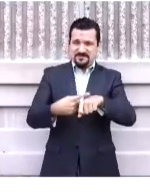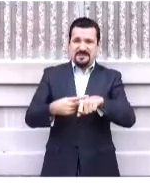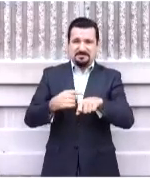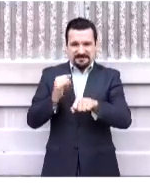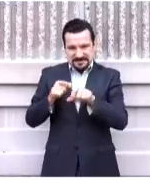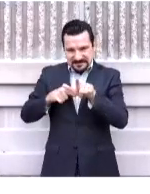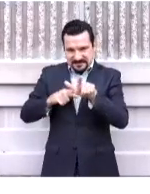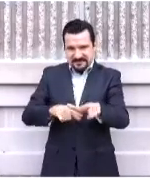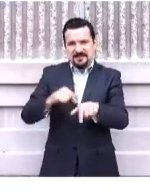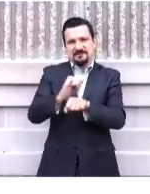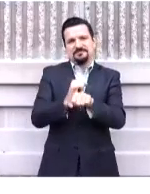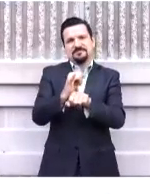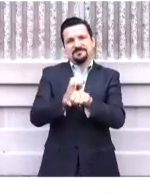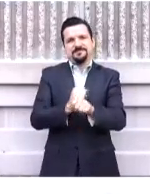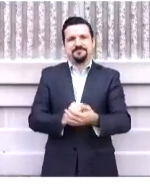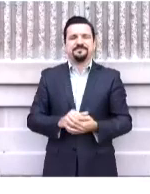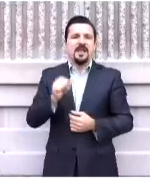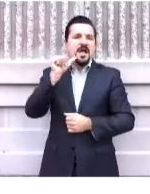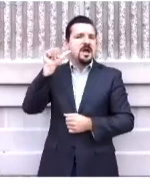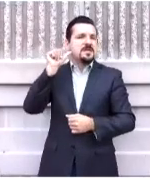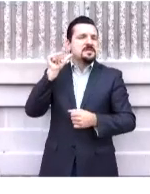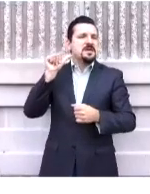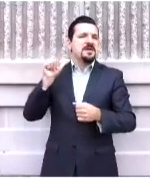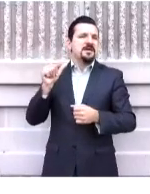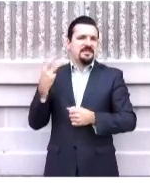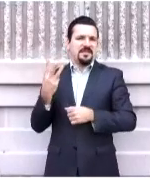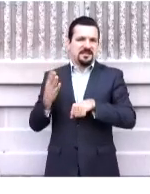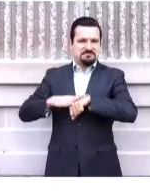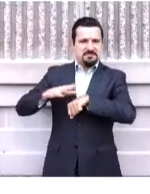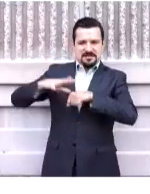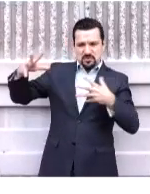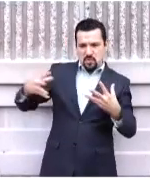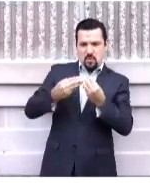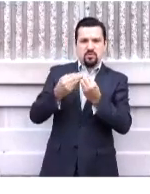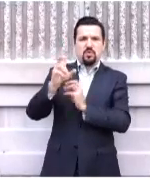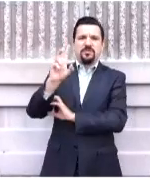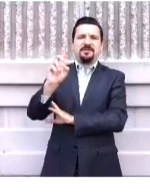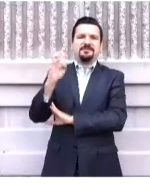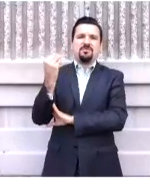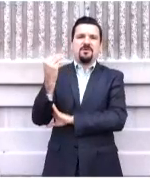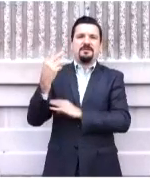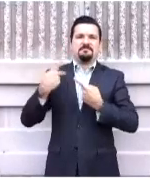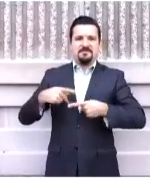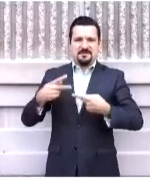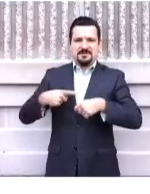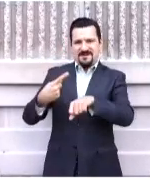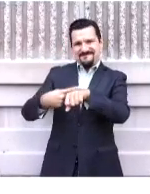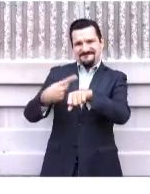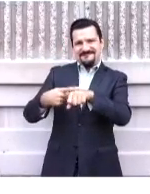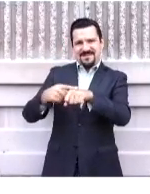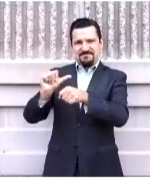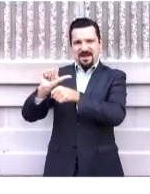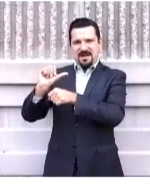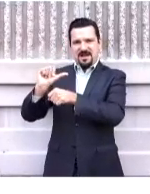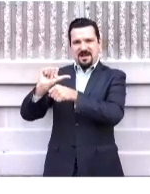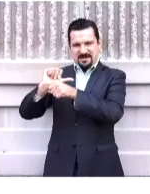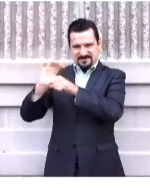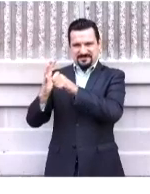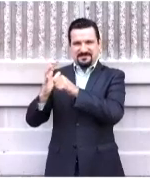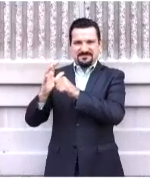Con estos casos de ayer, en Sonora se acumulan 39 casos de COVID-19 distribuidos como